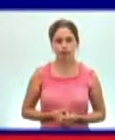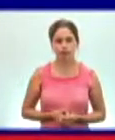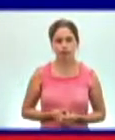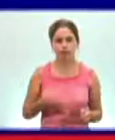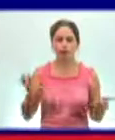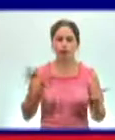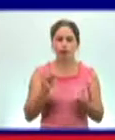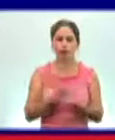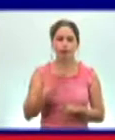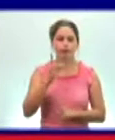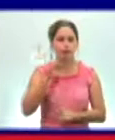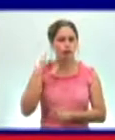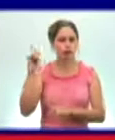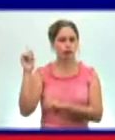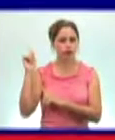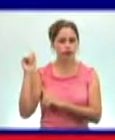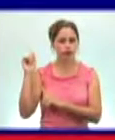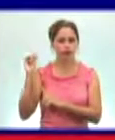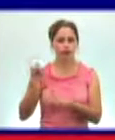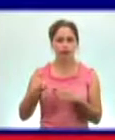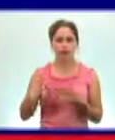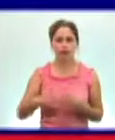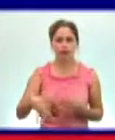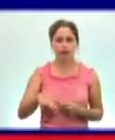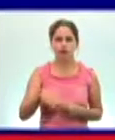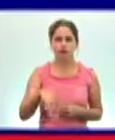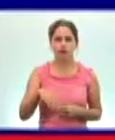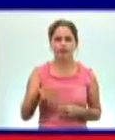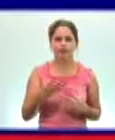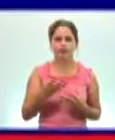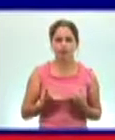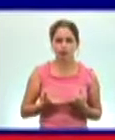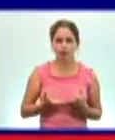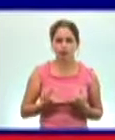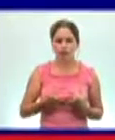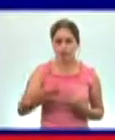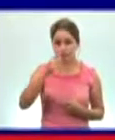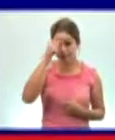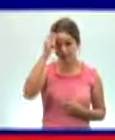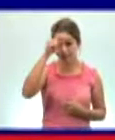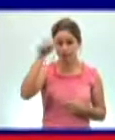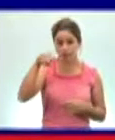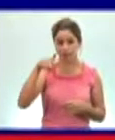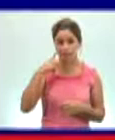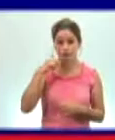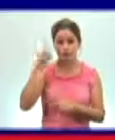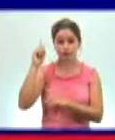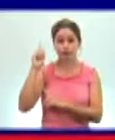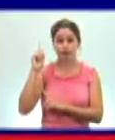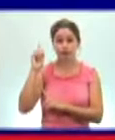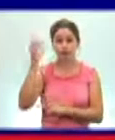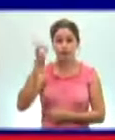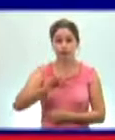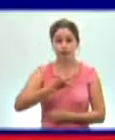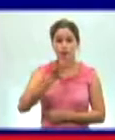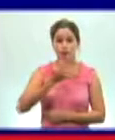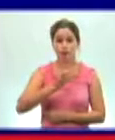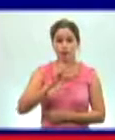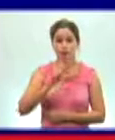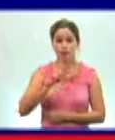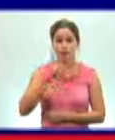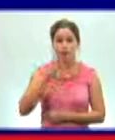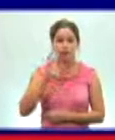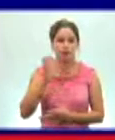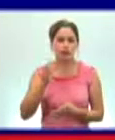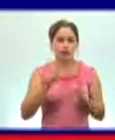Comienzo entonces este proceso con una cita de Ernesto Che Guevara, que siempre nos remite a una